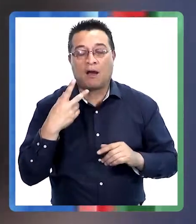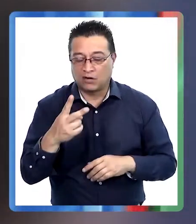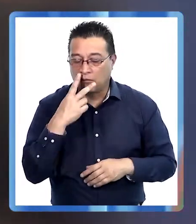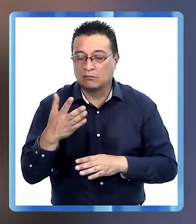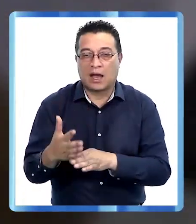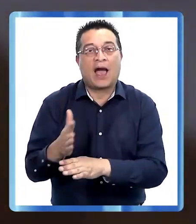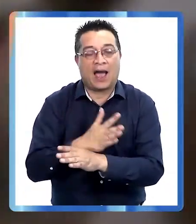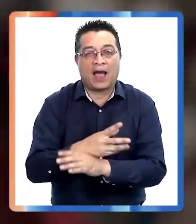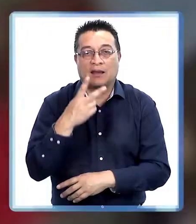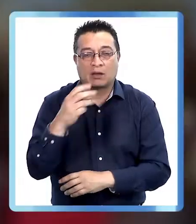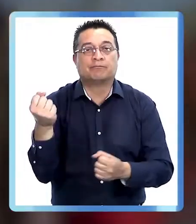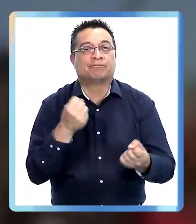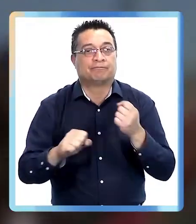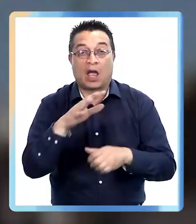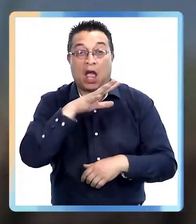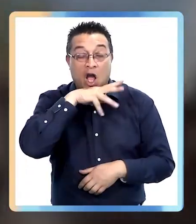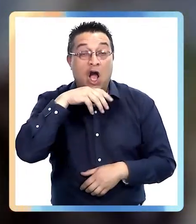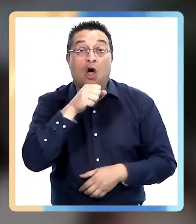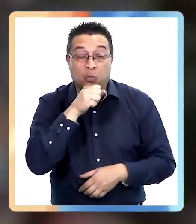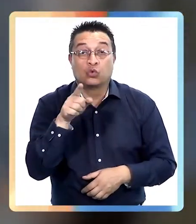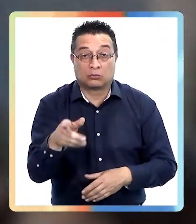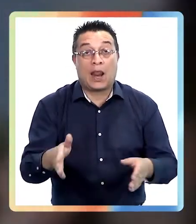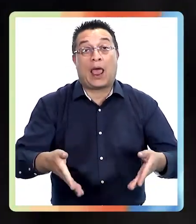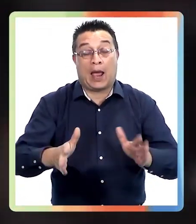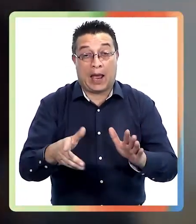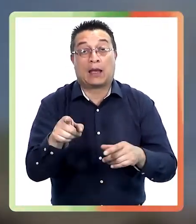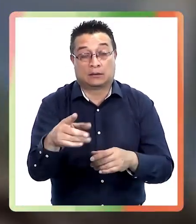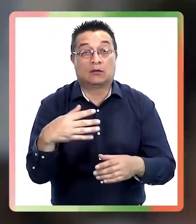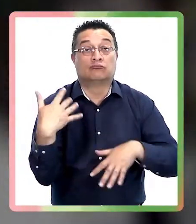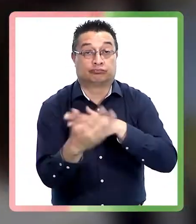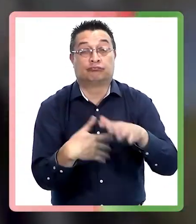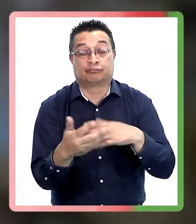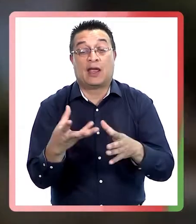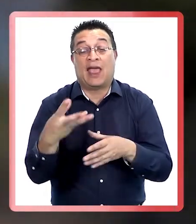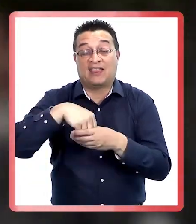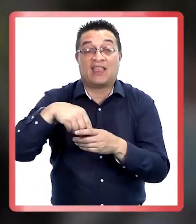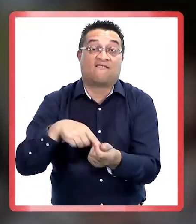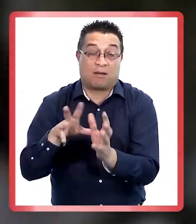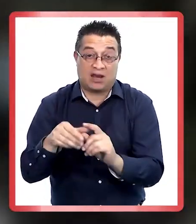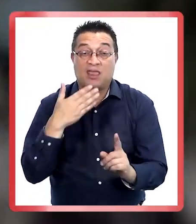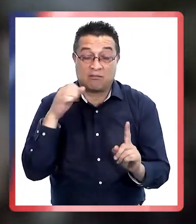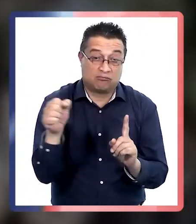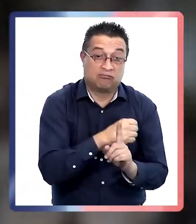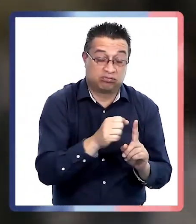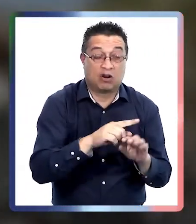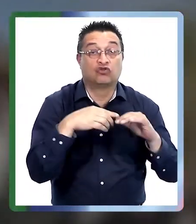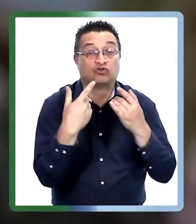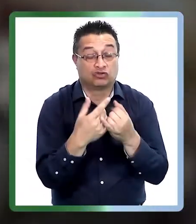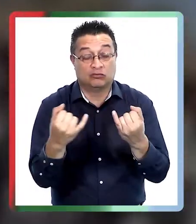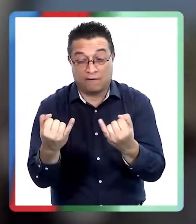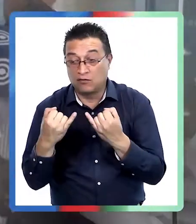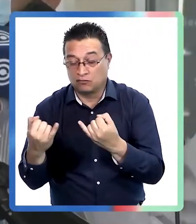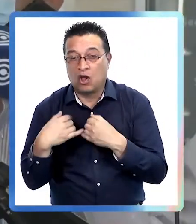visto anticipadamente con el comportamiento de los adultos en las calles, con la violencia intrafamiliar y todos esos datos que